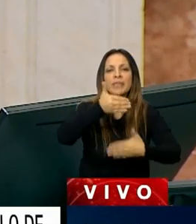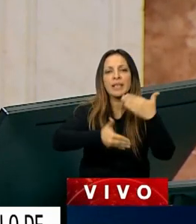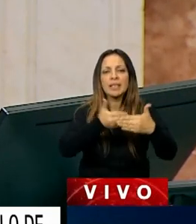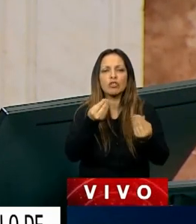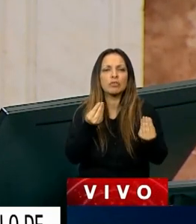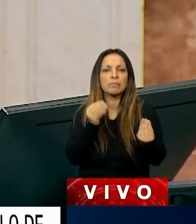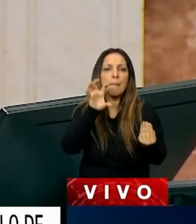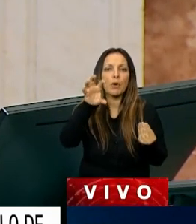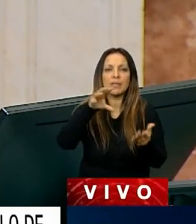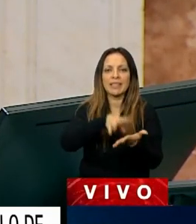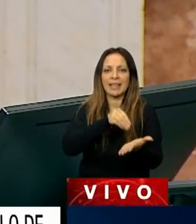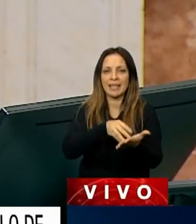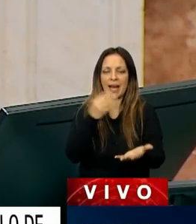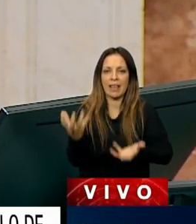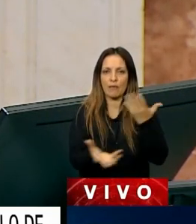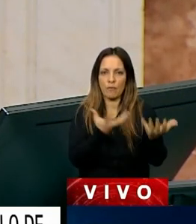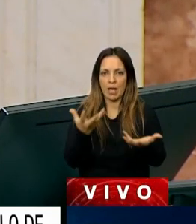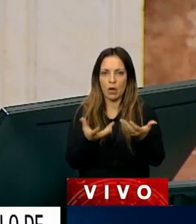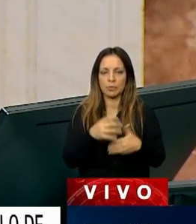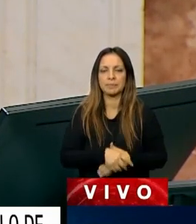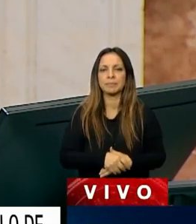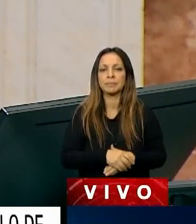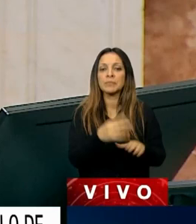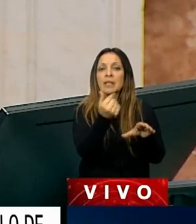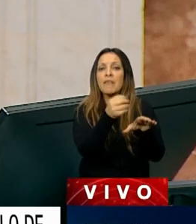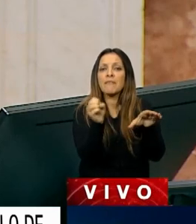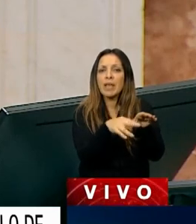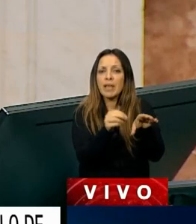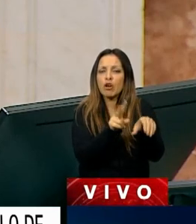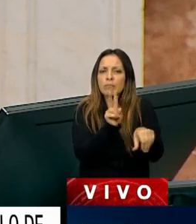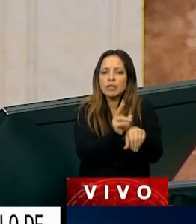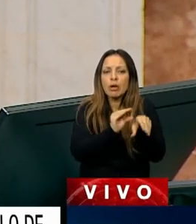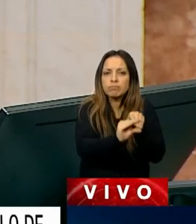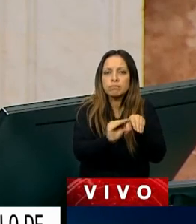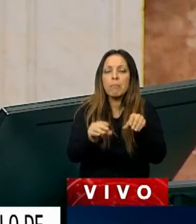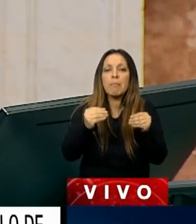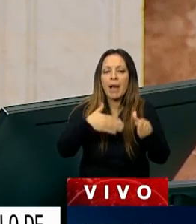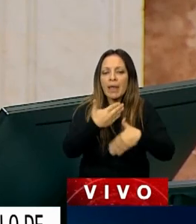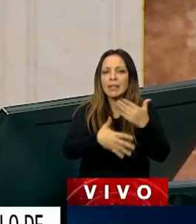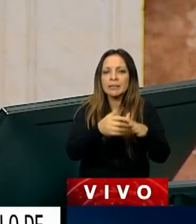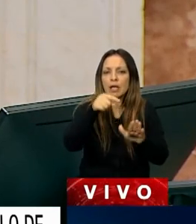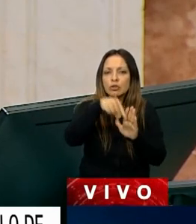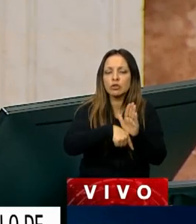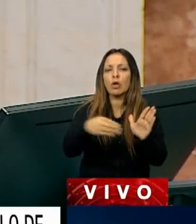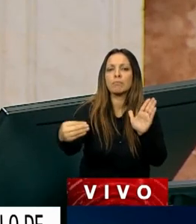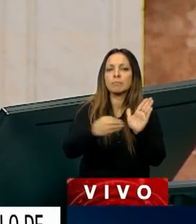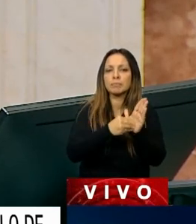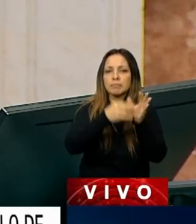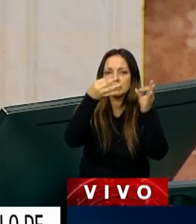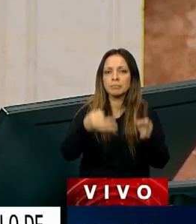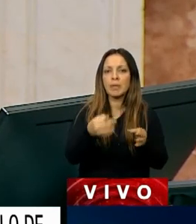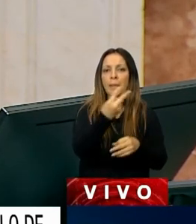de la provincia de Tierra del Fuego, Fideicomiso para el Desarrollo Austral, suscrito el